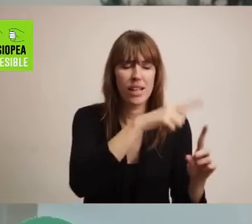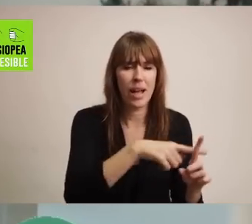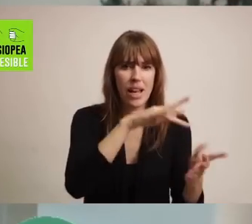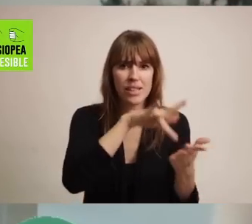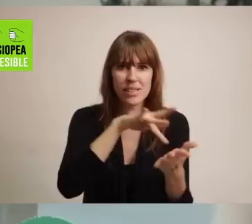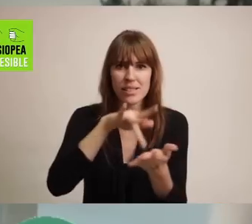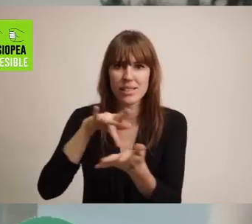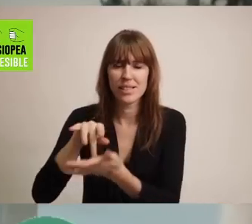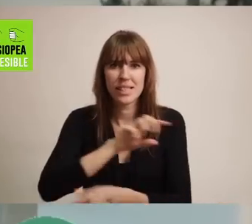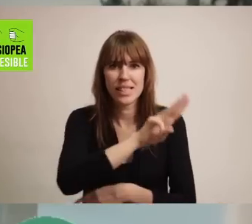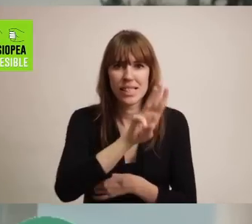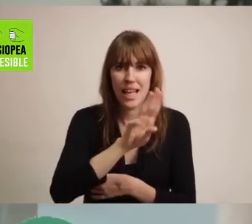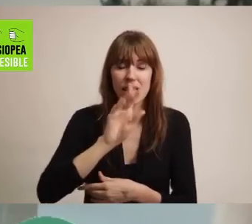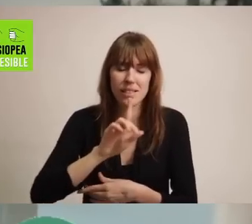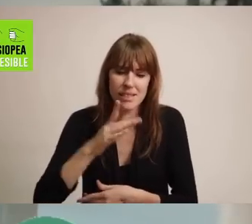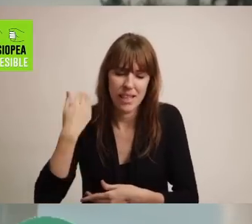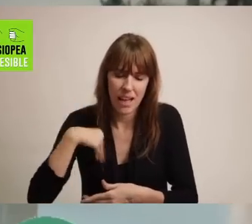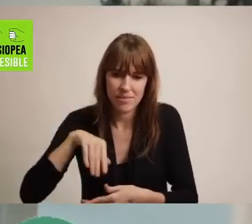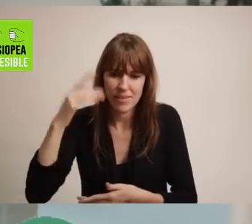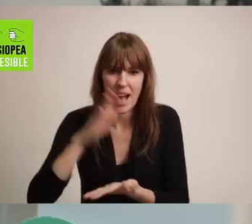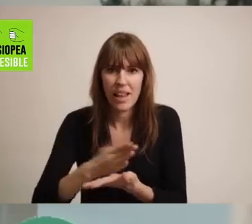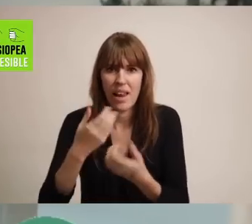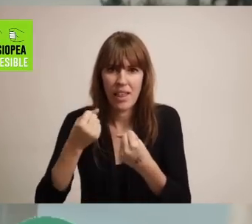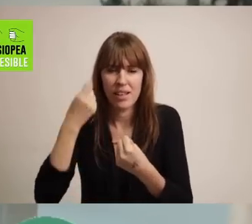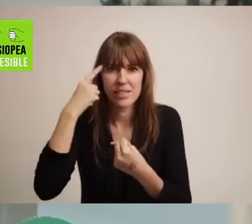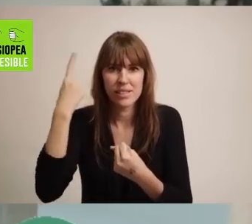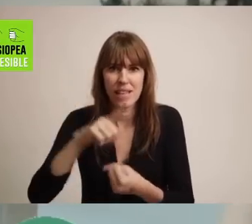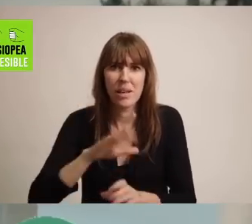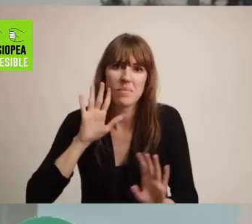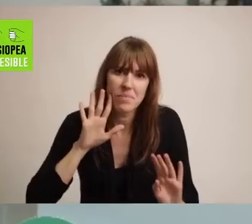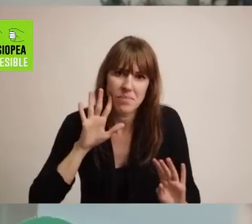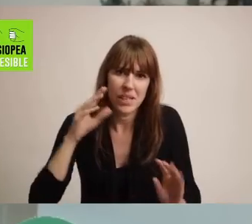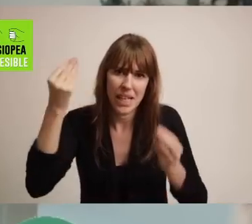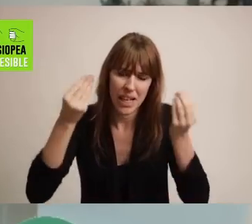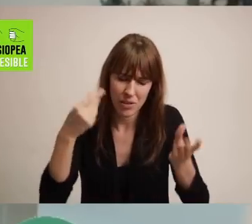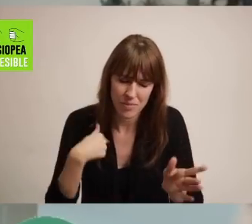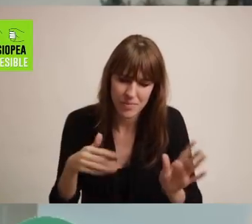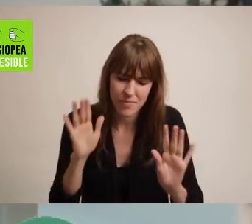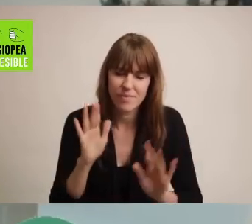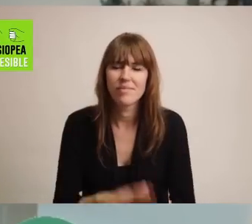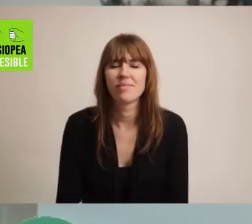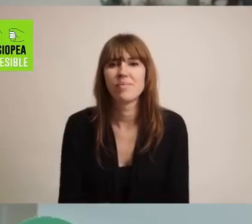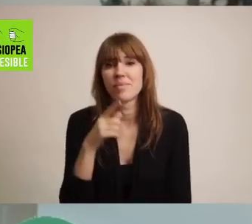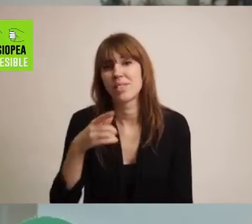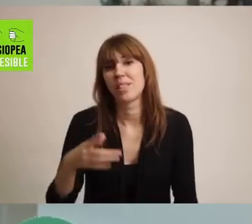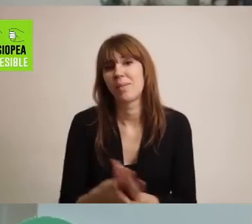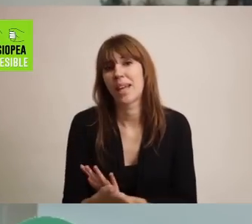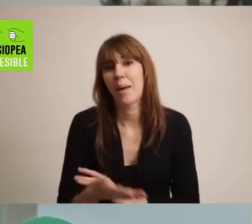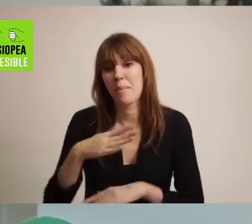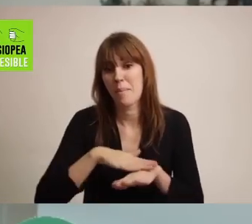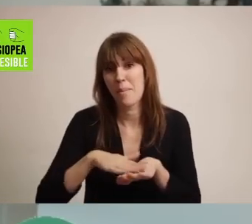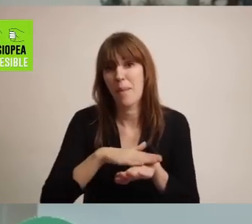y canaliza la energía a la perfección. No sé, digo yo, se me ocurre. Por lo tanto, eso no sería una